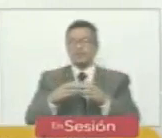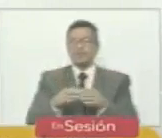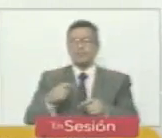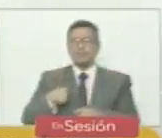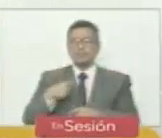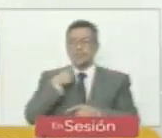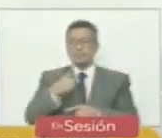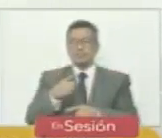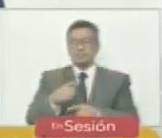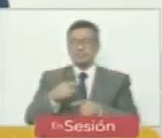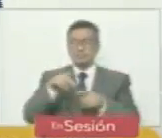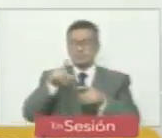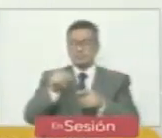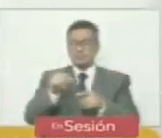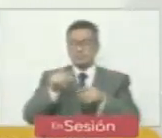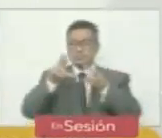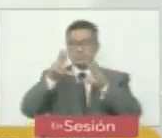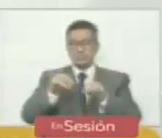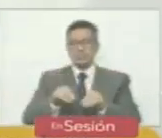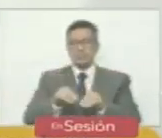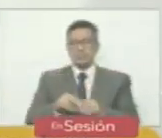los instrumentos apagados.